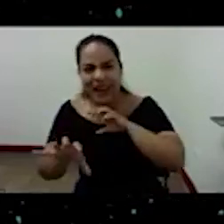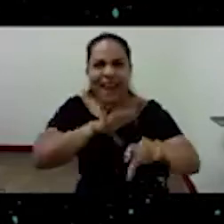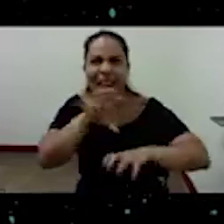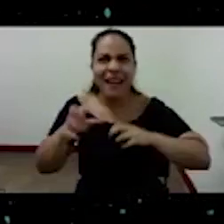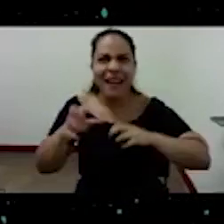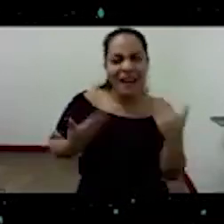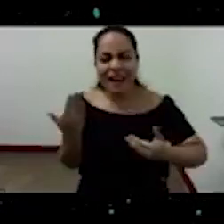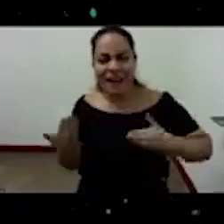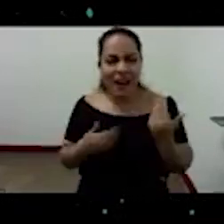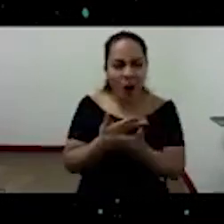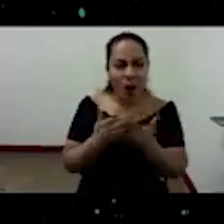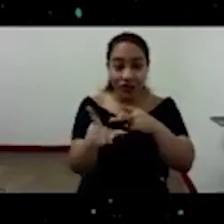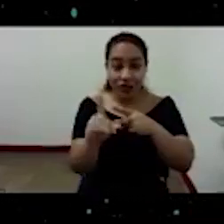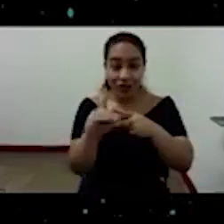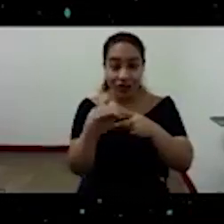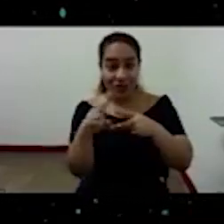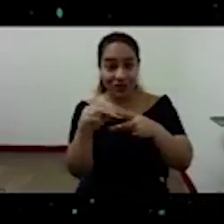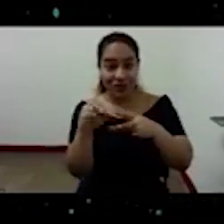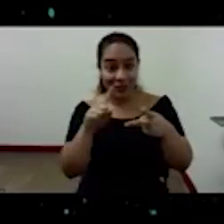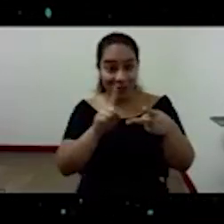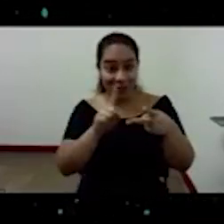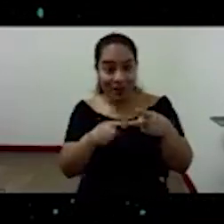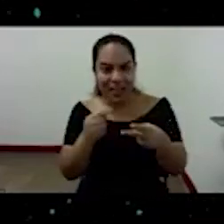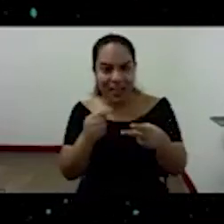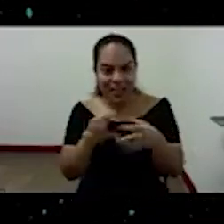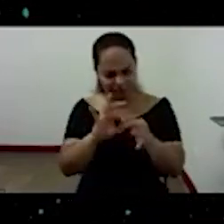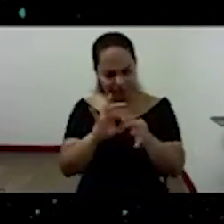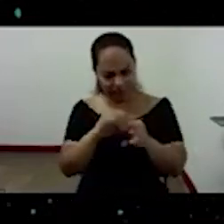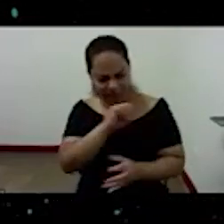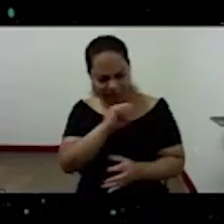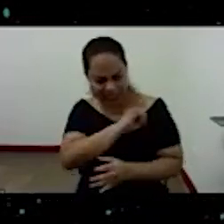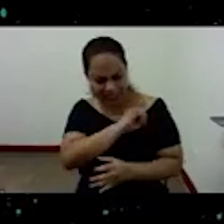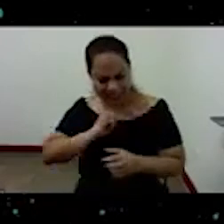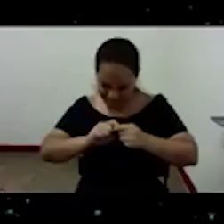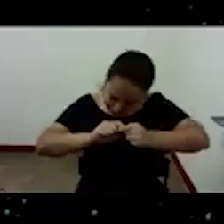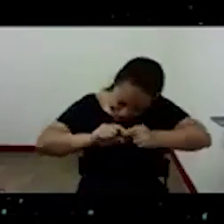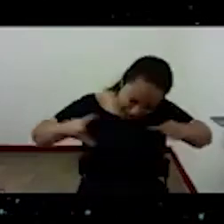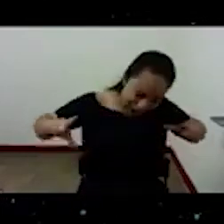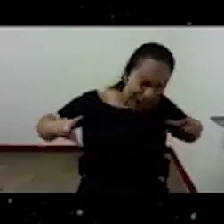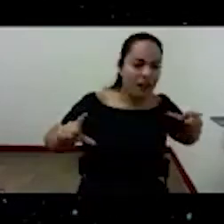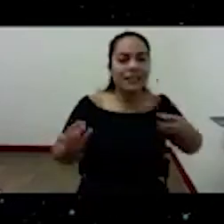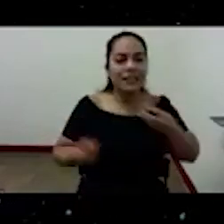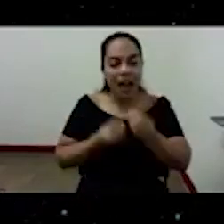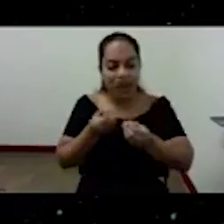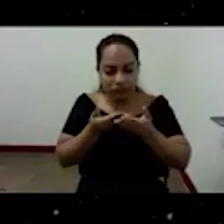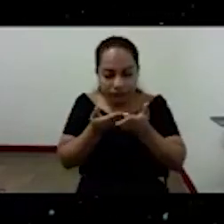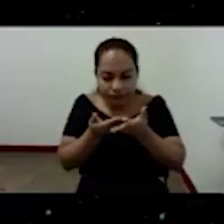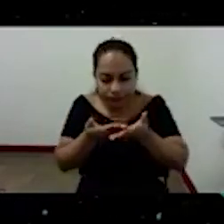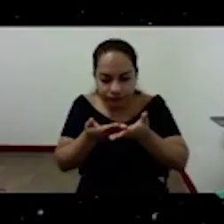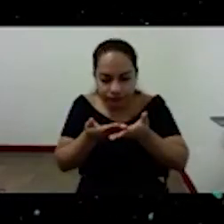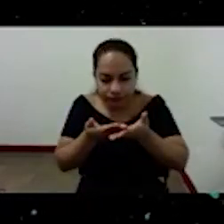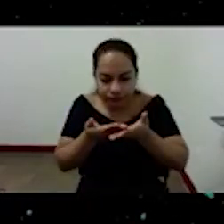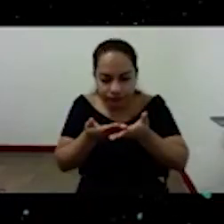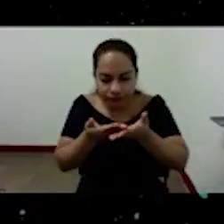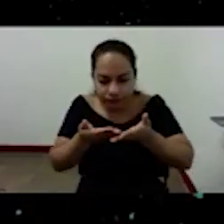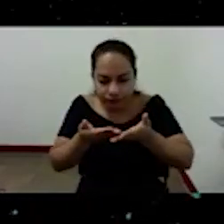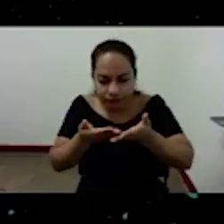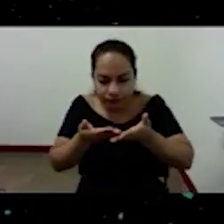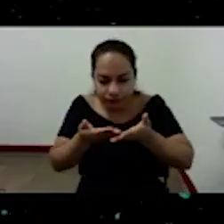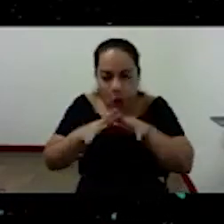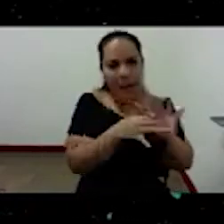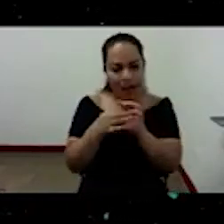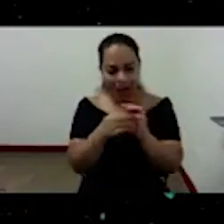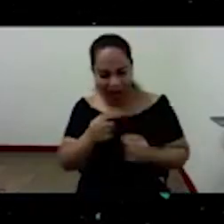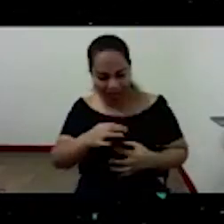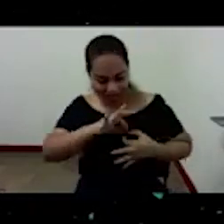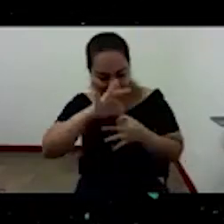mística de Dioniso, el yugo de la individuación se rompe y se abre el camino hacia las causas generatrices del ser,